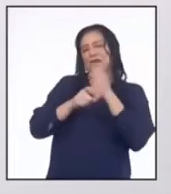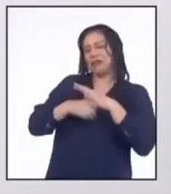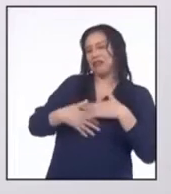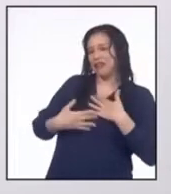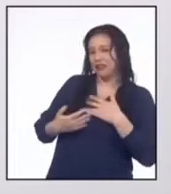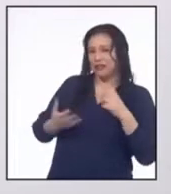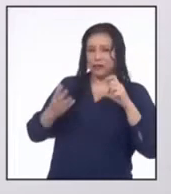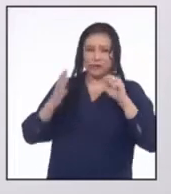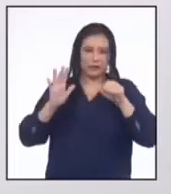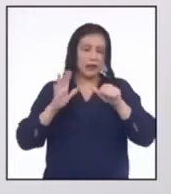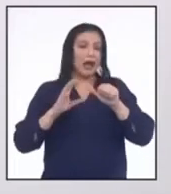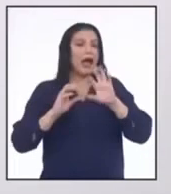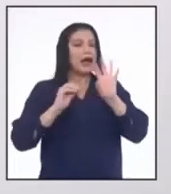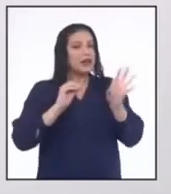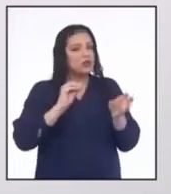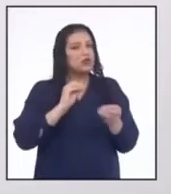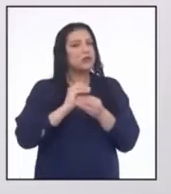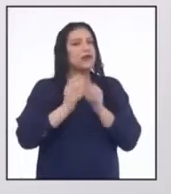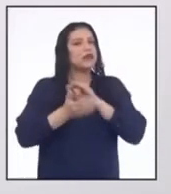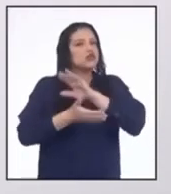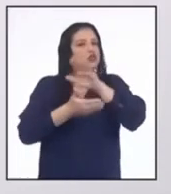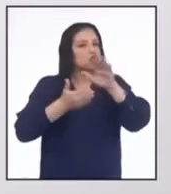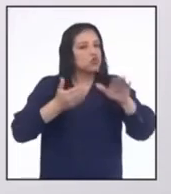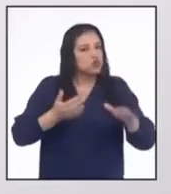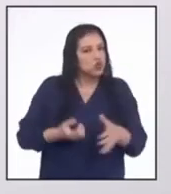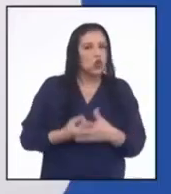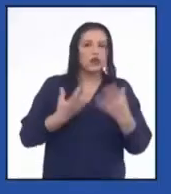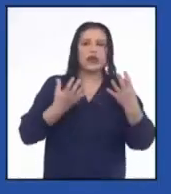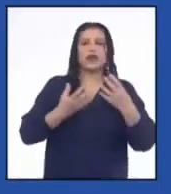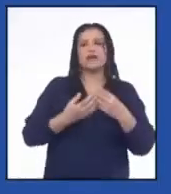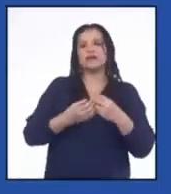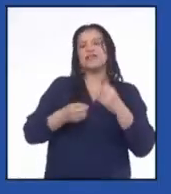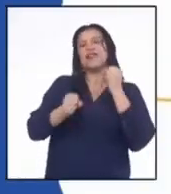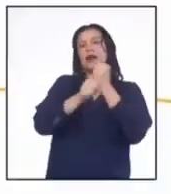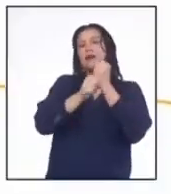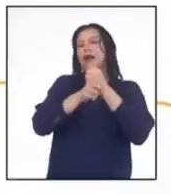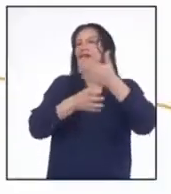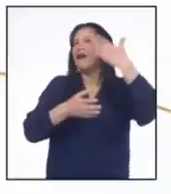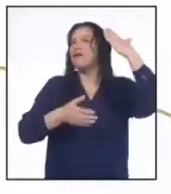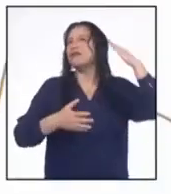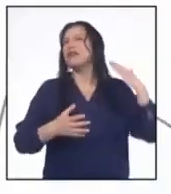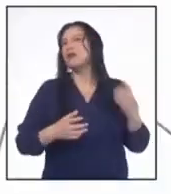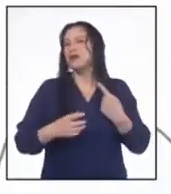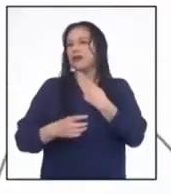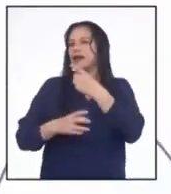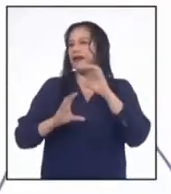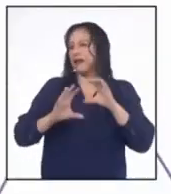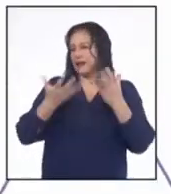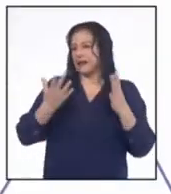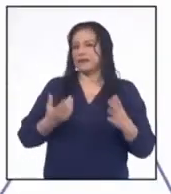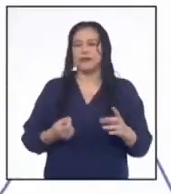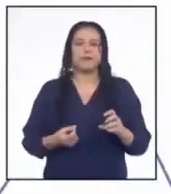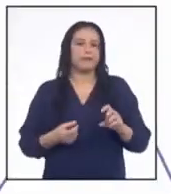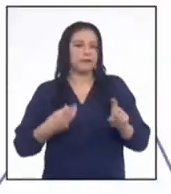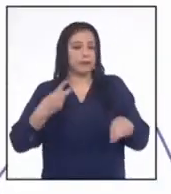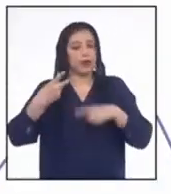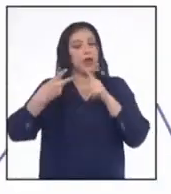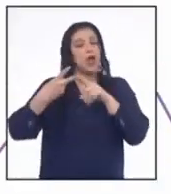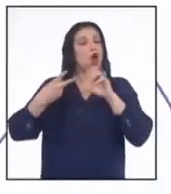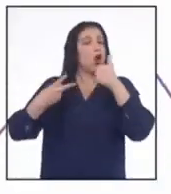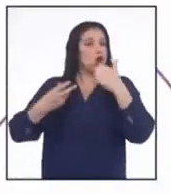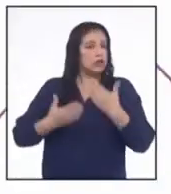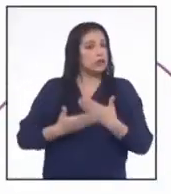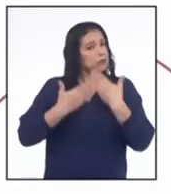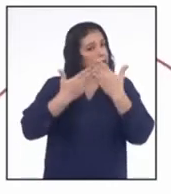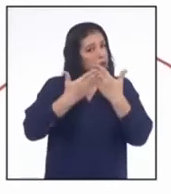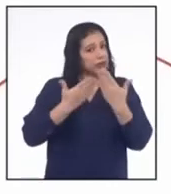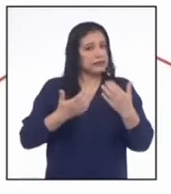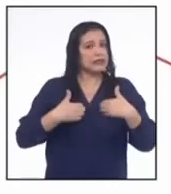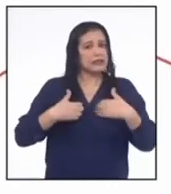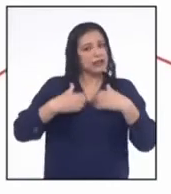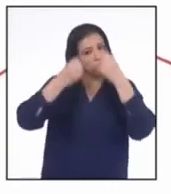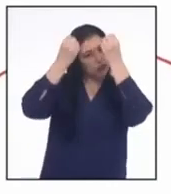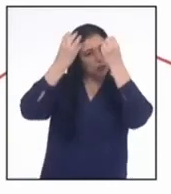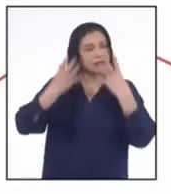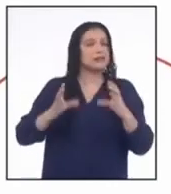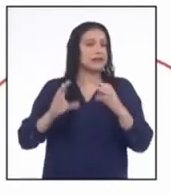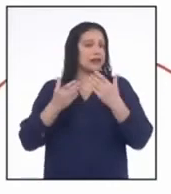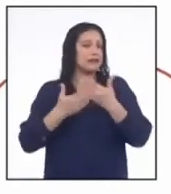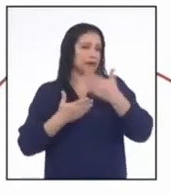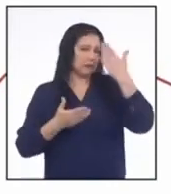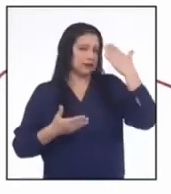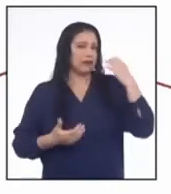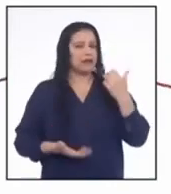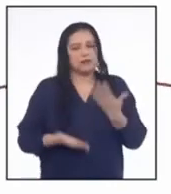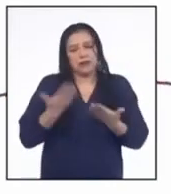y sumarle el contenido de todas las áreas. Otra propuesta que incluye información de las áreas